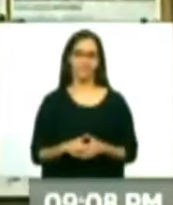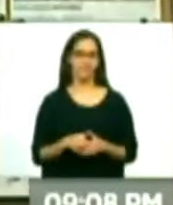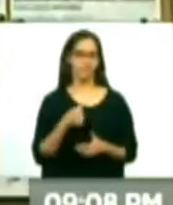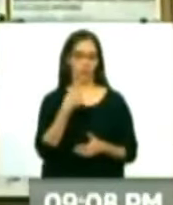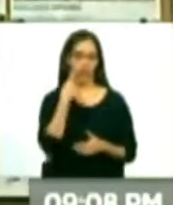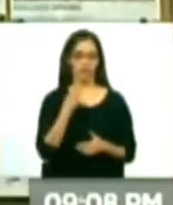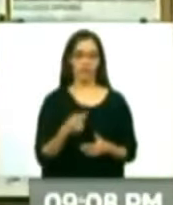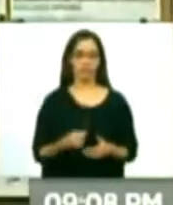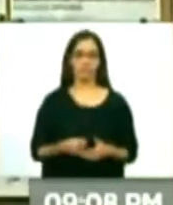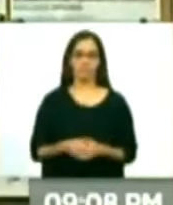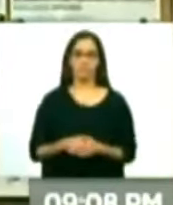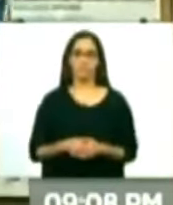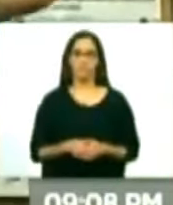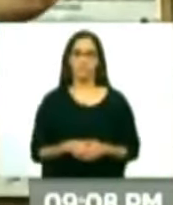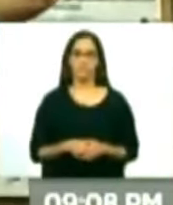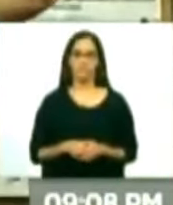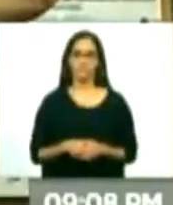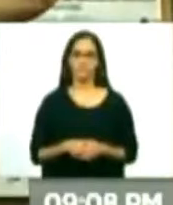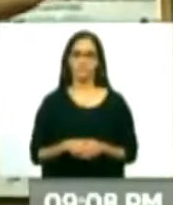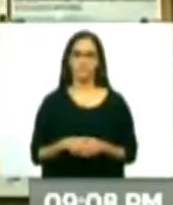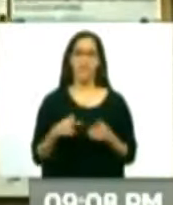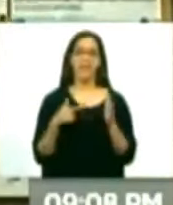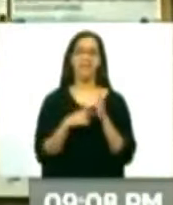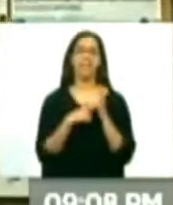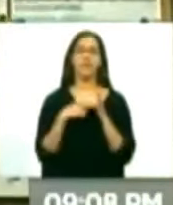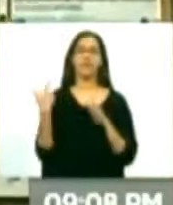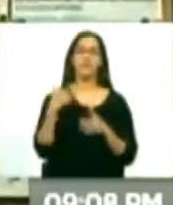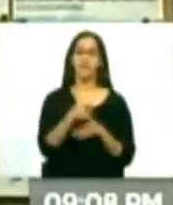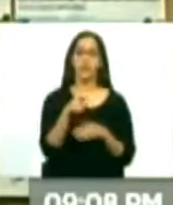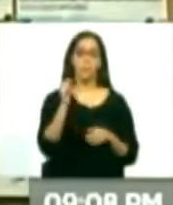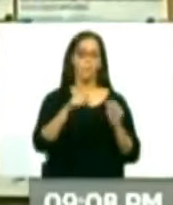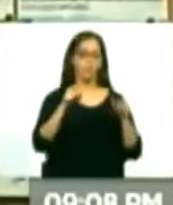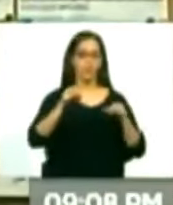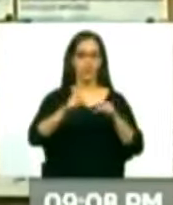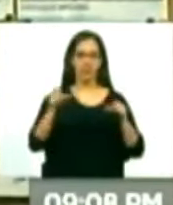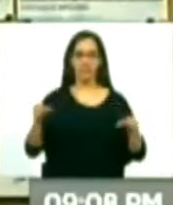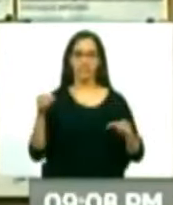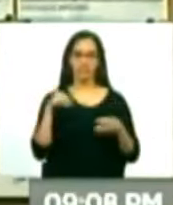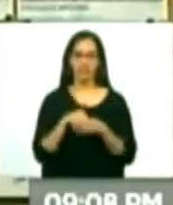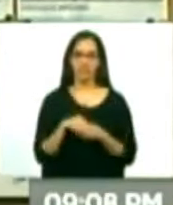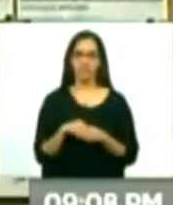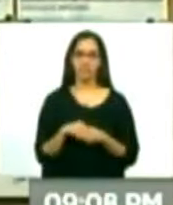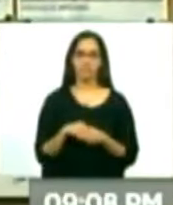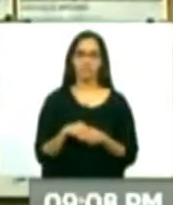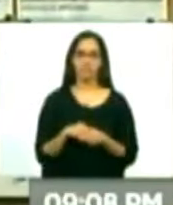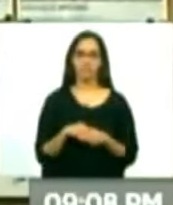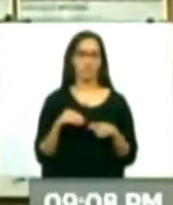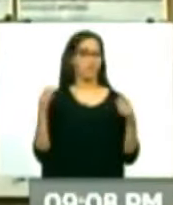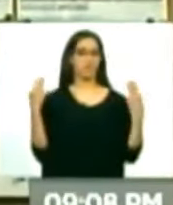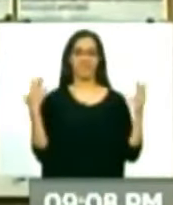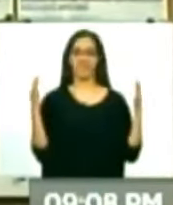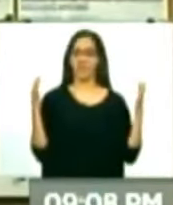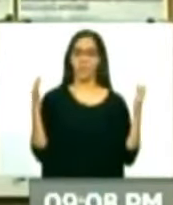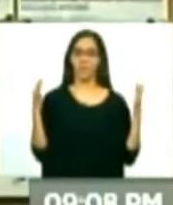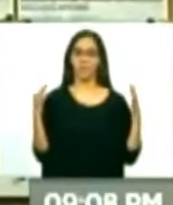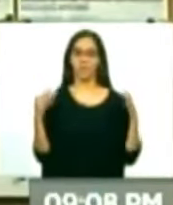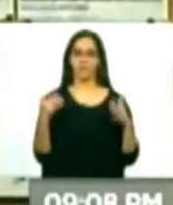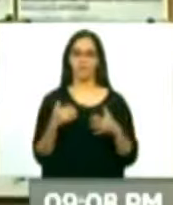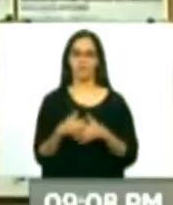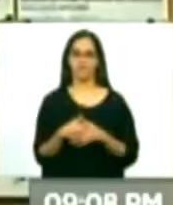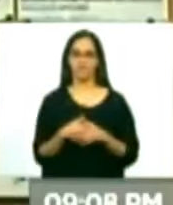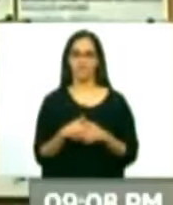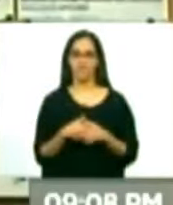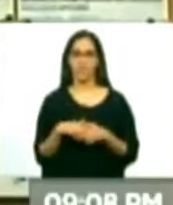vean. El bicho alquiló un autobús, montó una gente adentro. Cuando llegó lo aplaudieron.